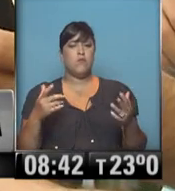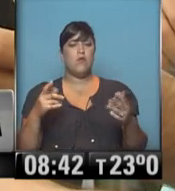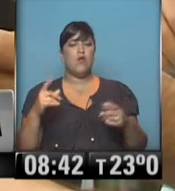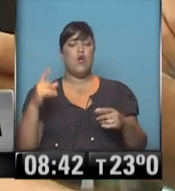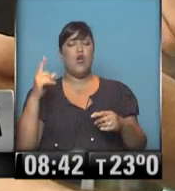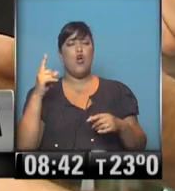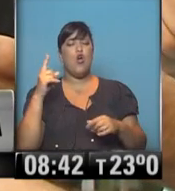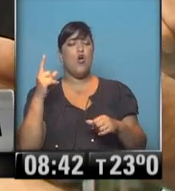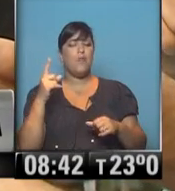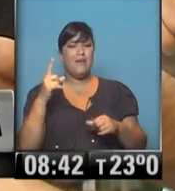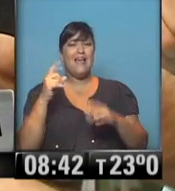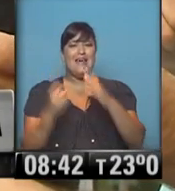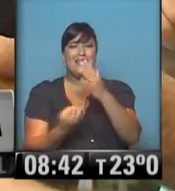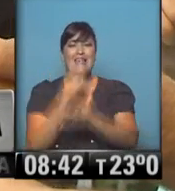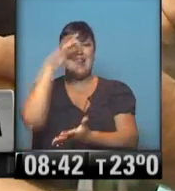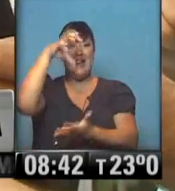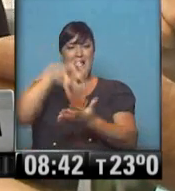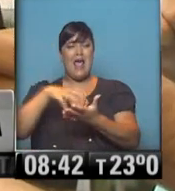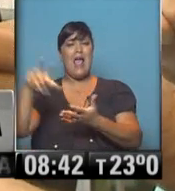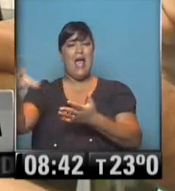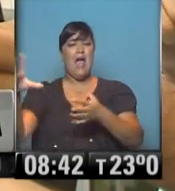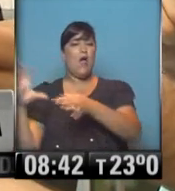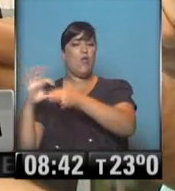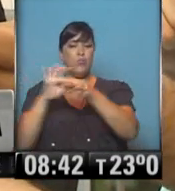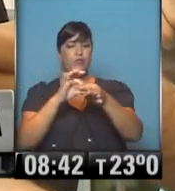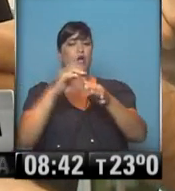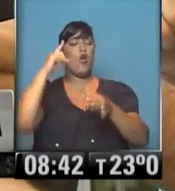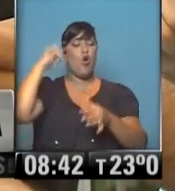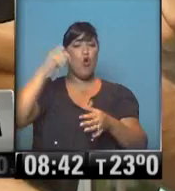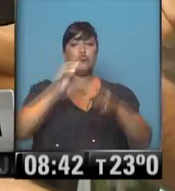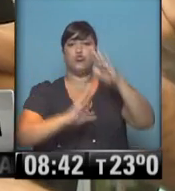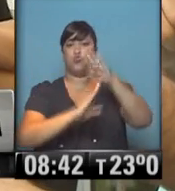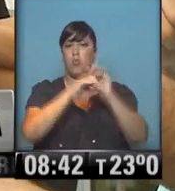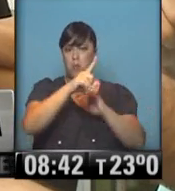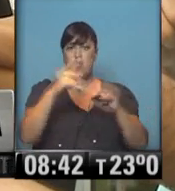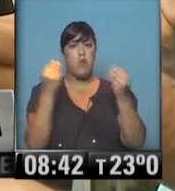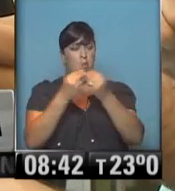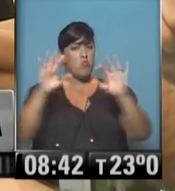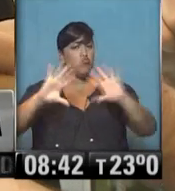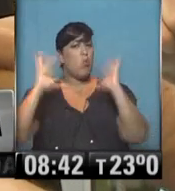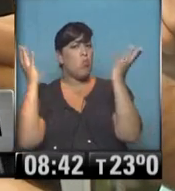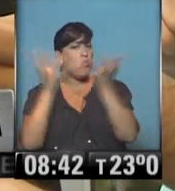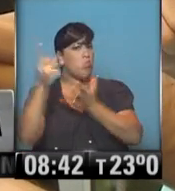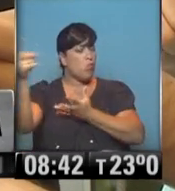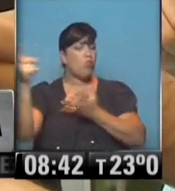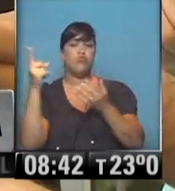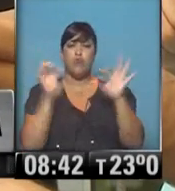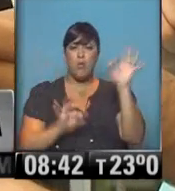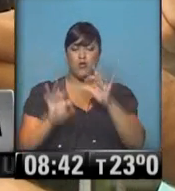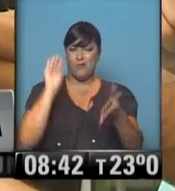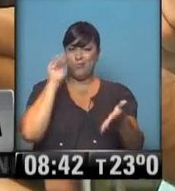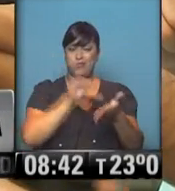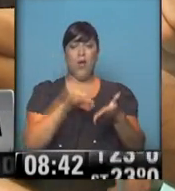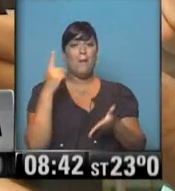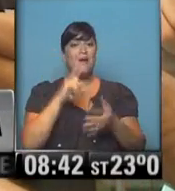oficina especial dependiente directamente de la Corte Suprema no es que esté mal en muchas partes del mundo es como está planteado en el proyecto pero a veces